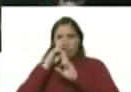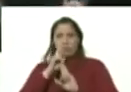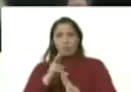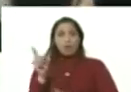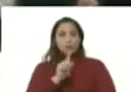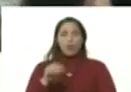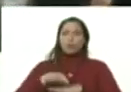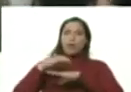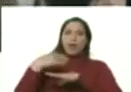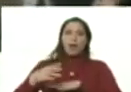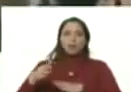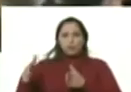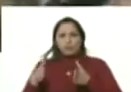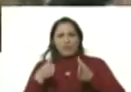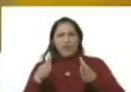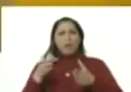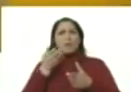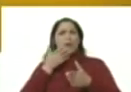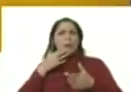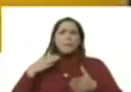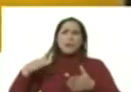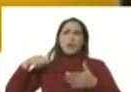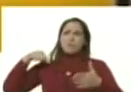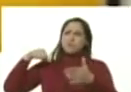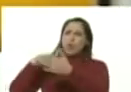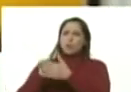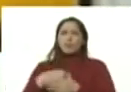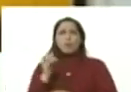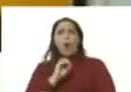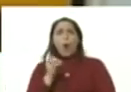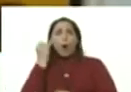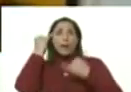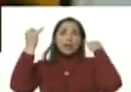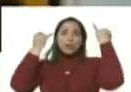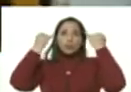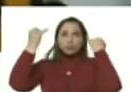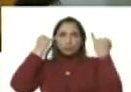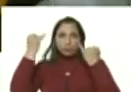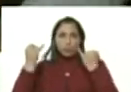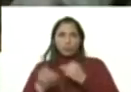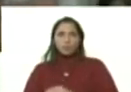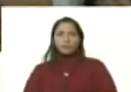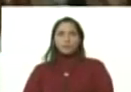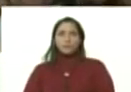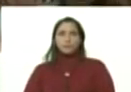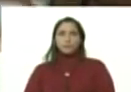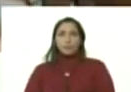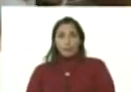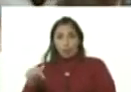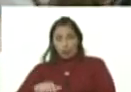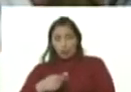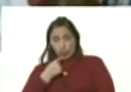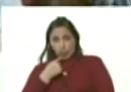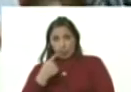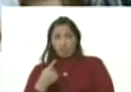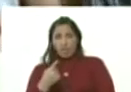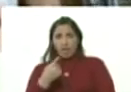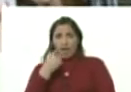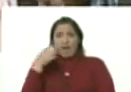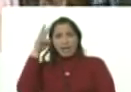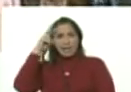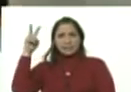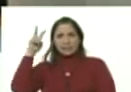llevar por la vía del golpismo y por las ilusiones, porque yo sí le dije a los cancilleres que visité, les